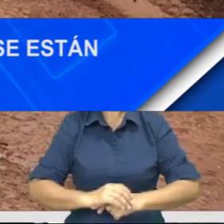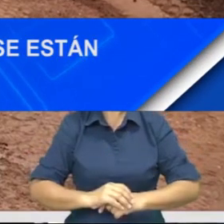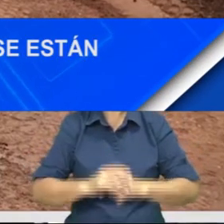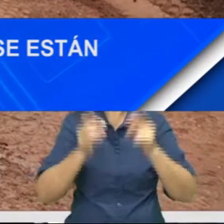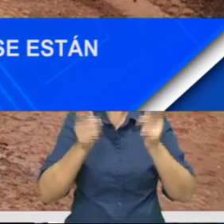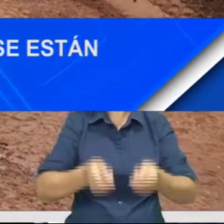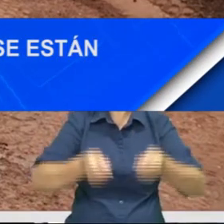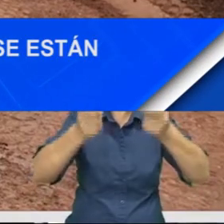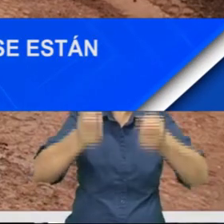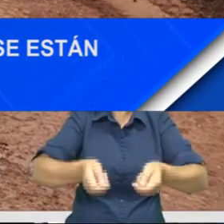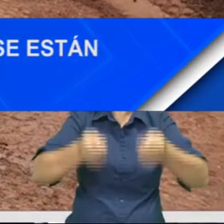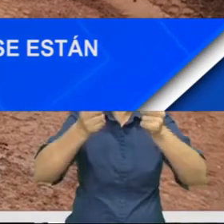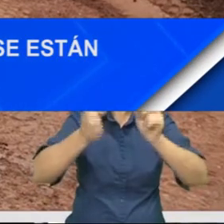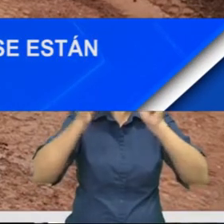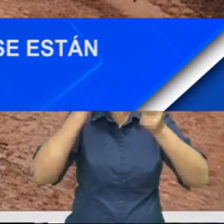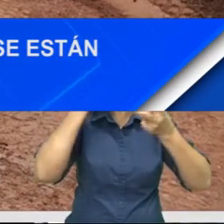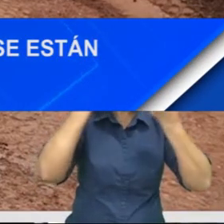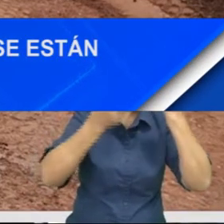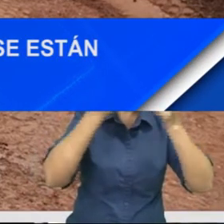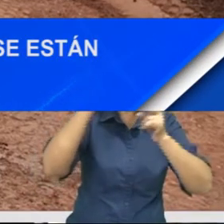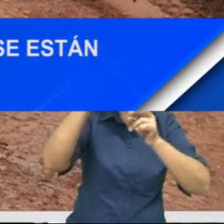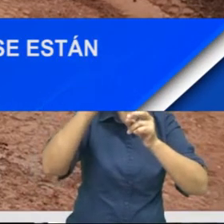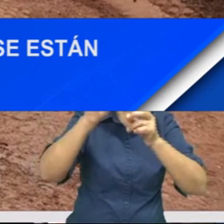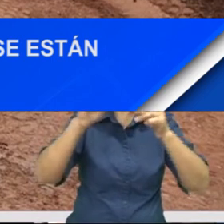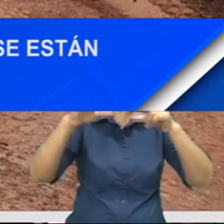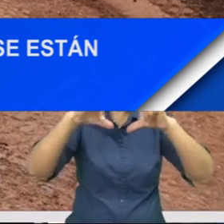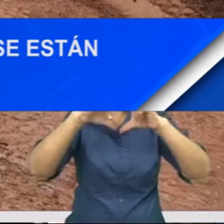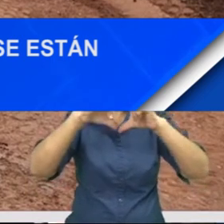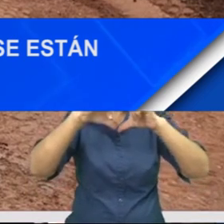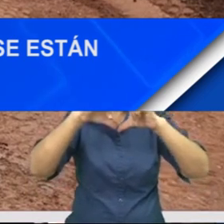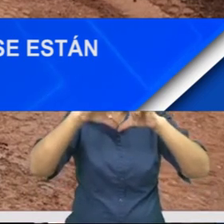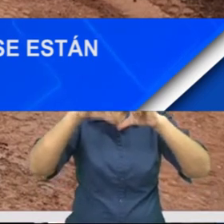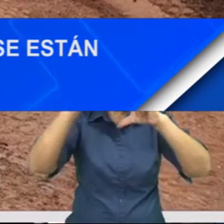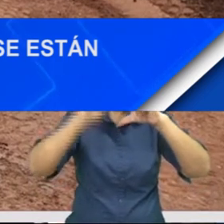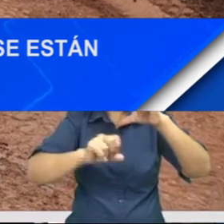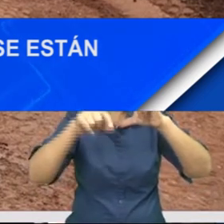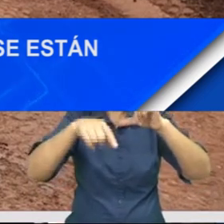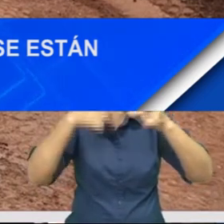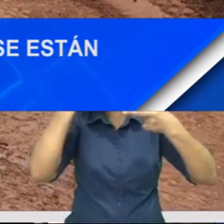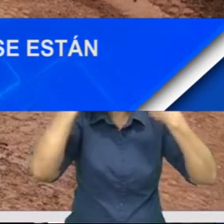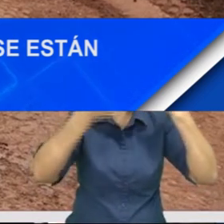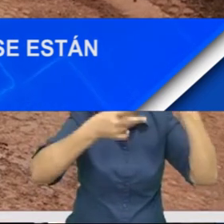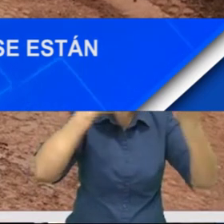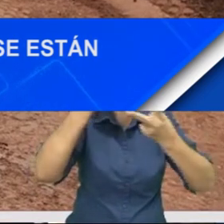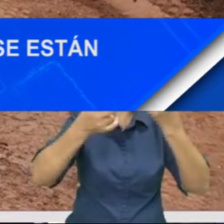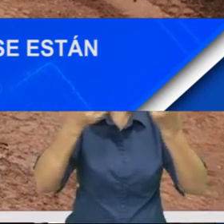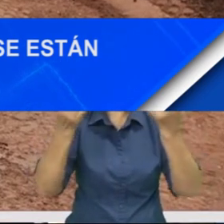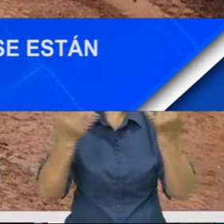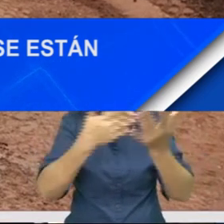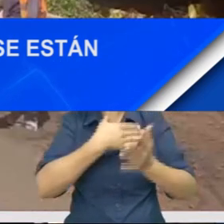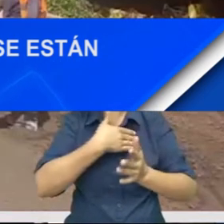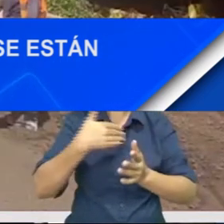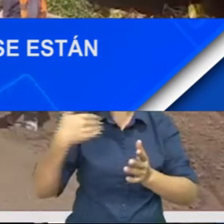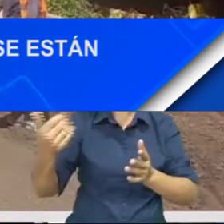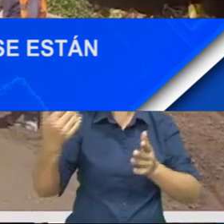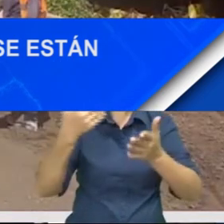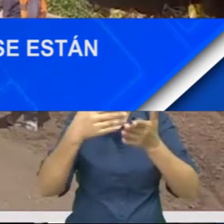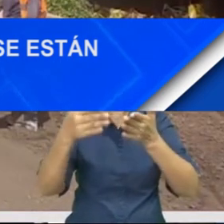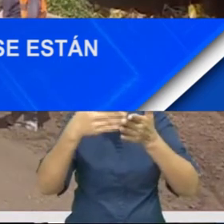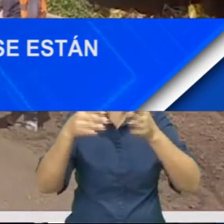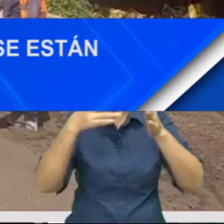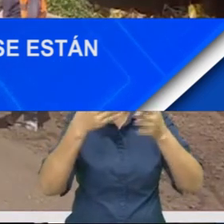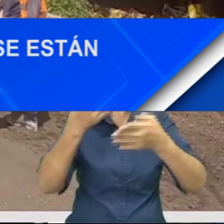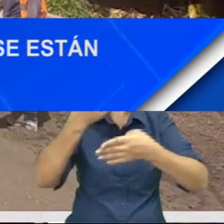El Ministerio de Transporte e Infraestructura brindó datos de las obras de construcción que se están llevando a cabo